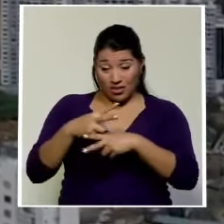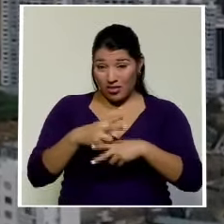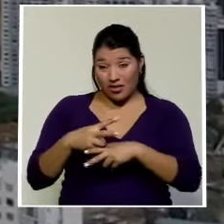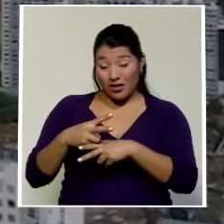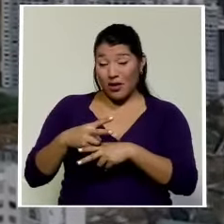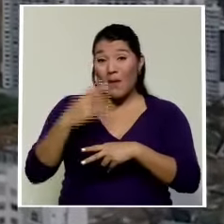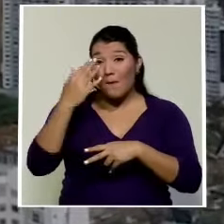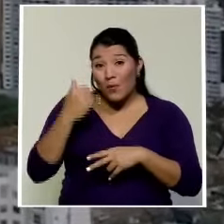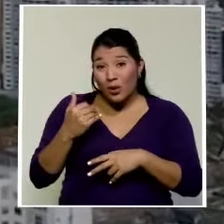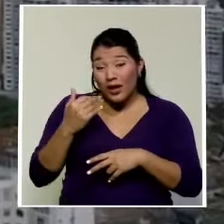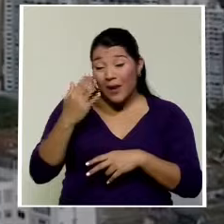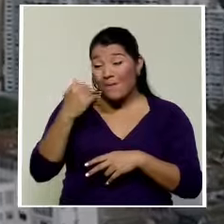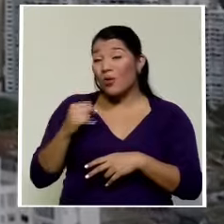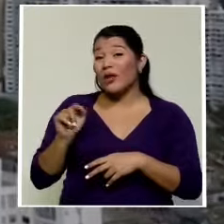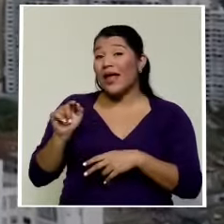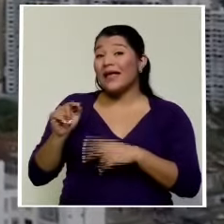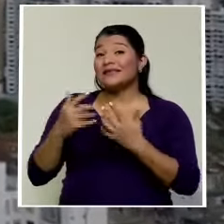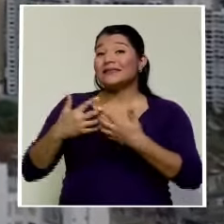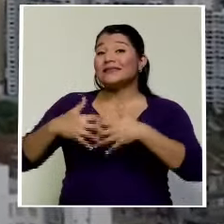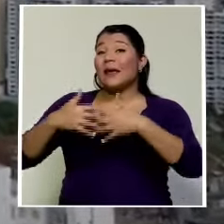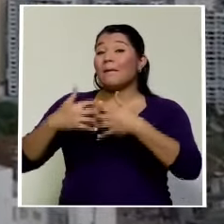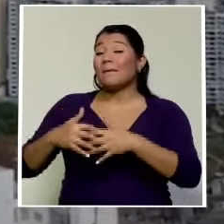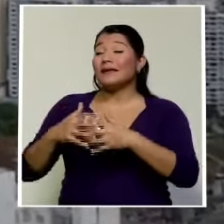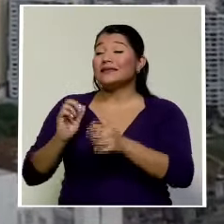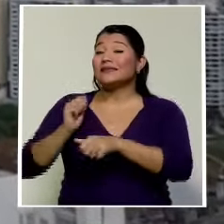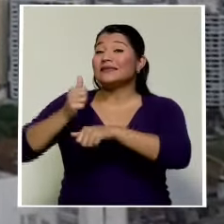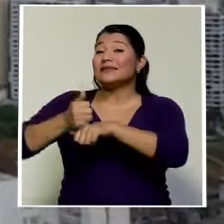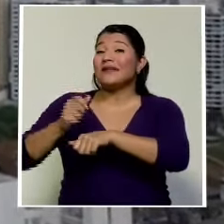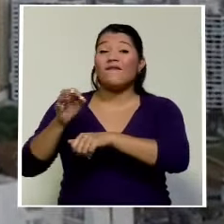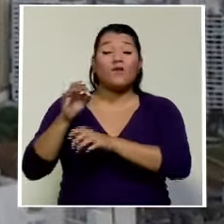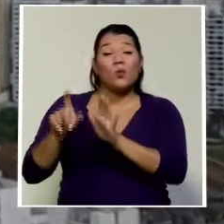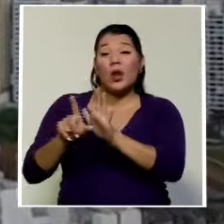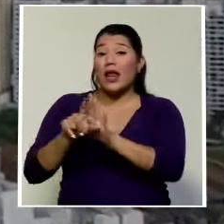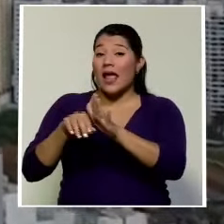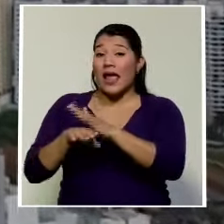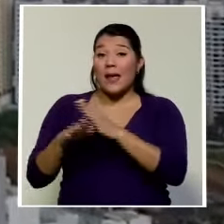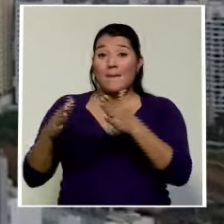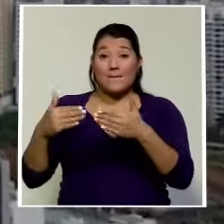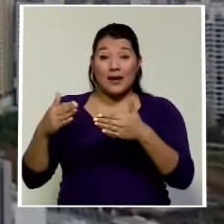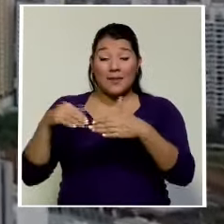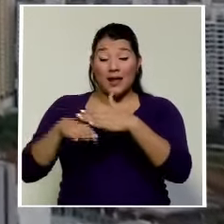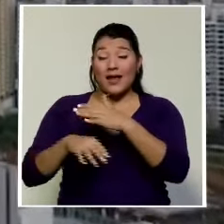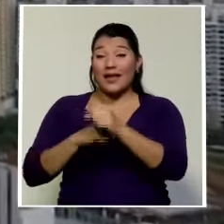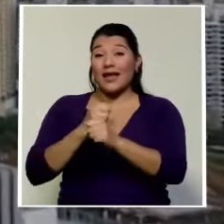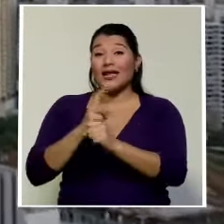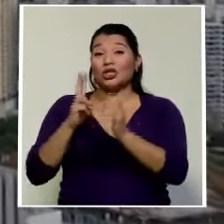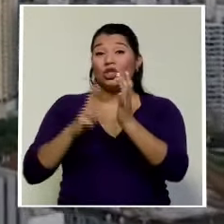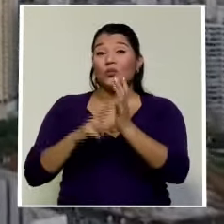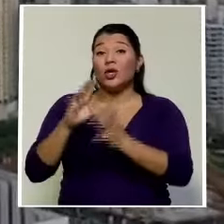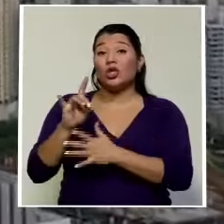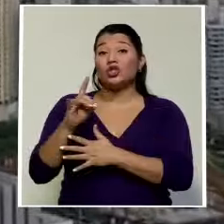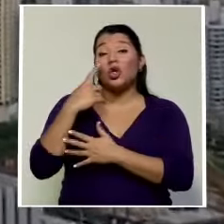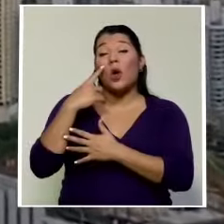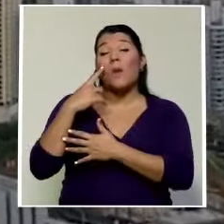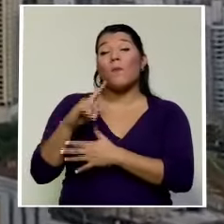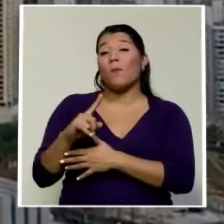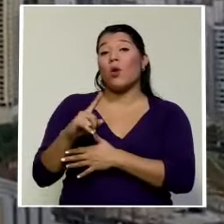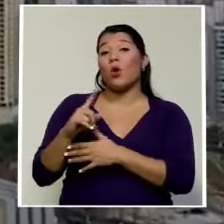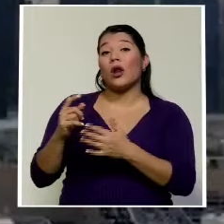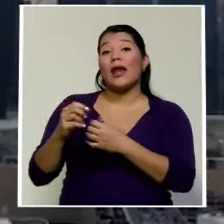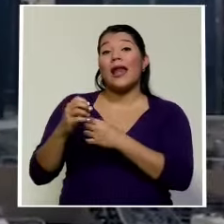ya que se trataba de una sociedad offshore creada en Panamá en 2008 por la firma legal